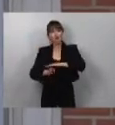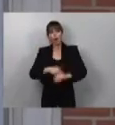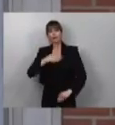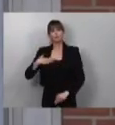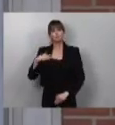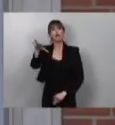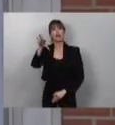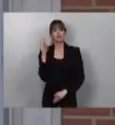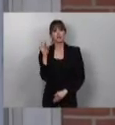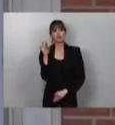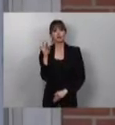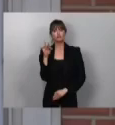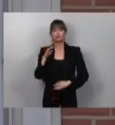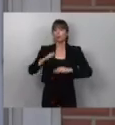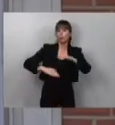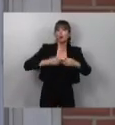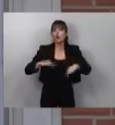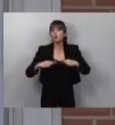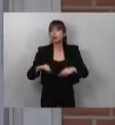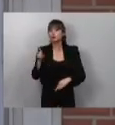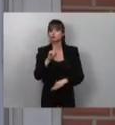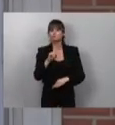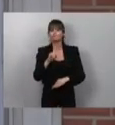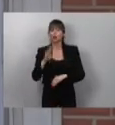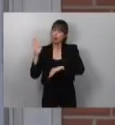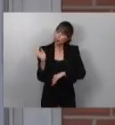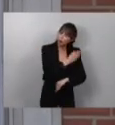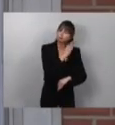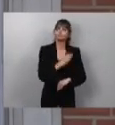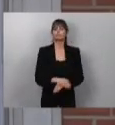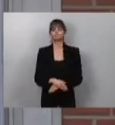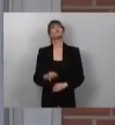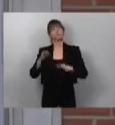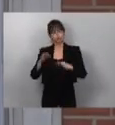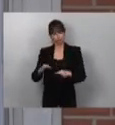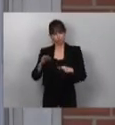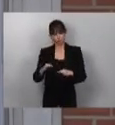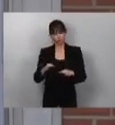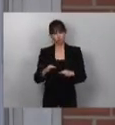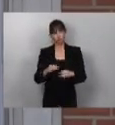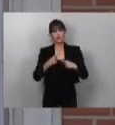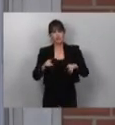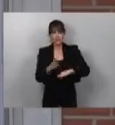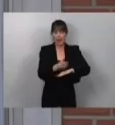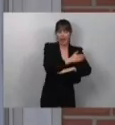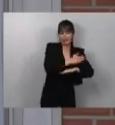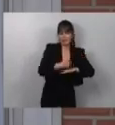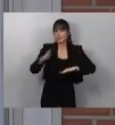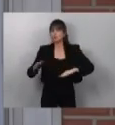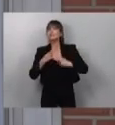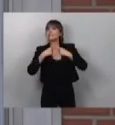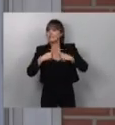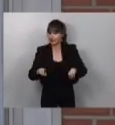reflexión no ha dejado de hacer política es decir que ha estado en contacto con con con emiratos árabes ha estado diciendo que